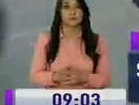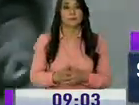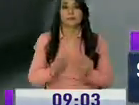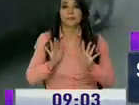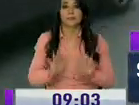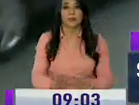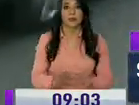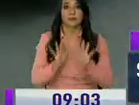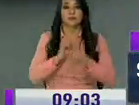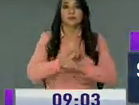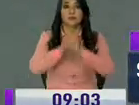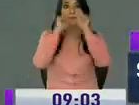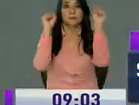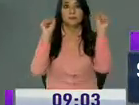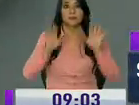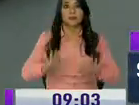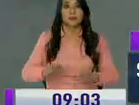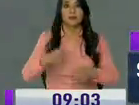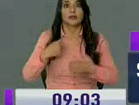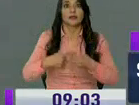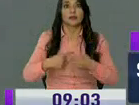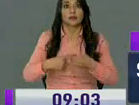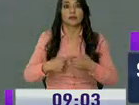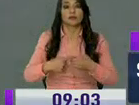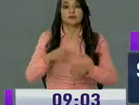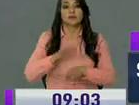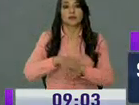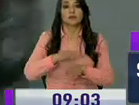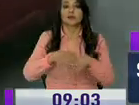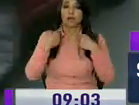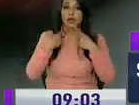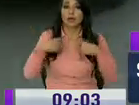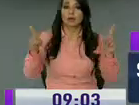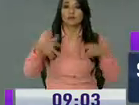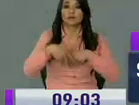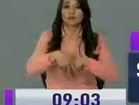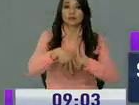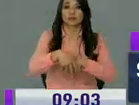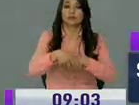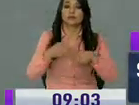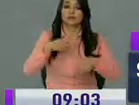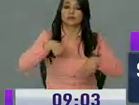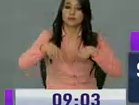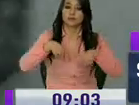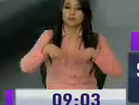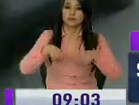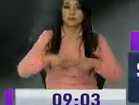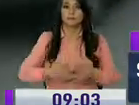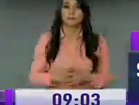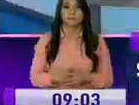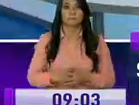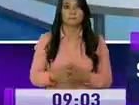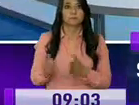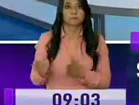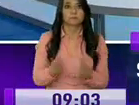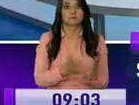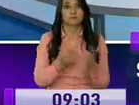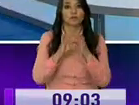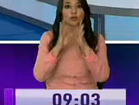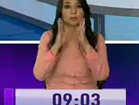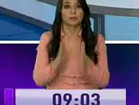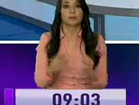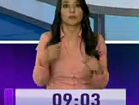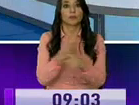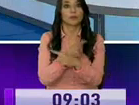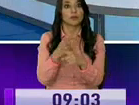transcurre la mañana atípica tras el anuncio de este paro por parte de los transportistas, compañeros. Vamos ahora con Andrea Orbes, en